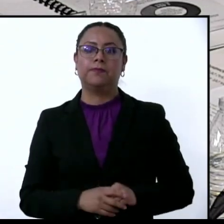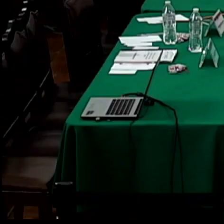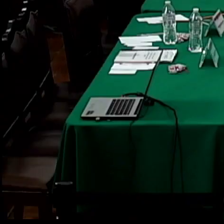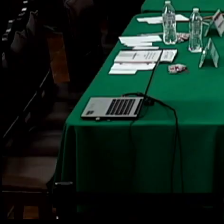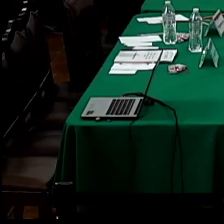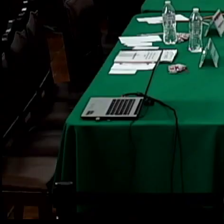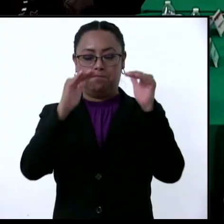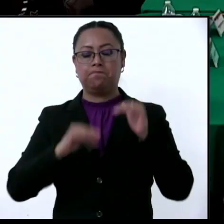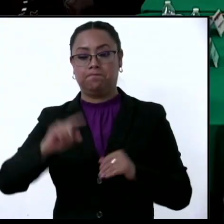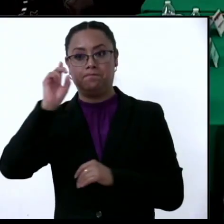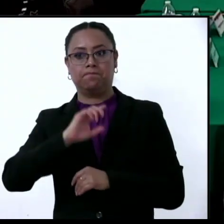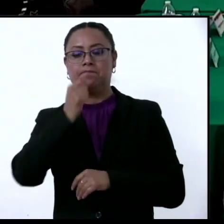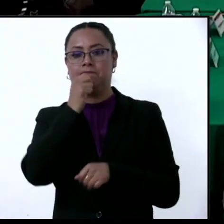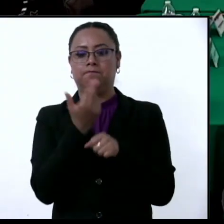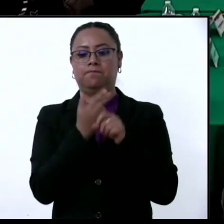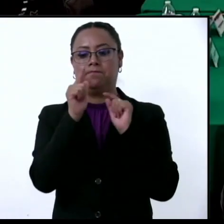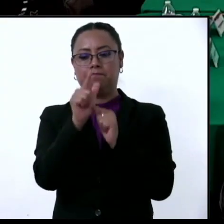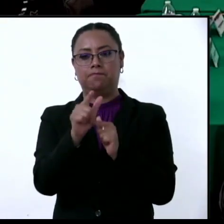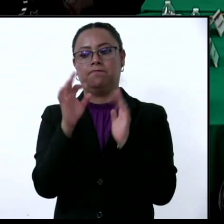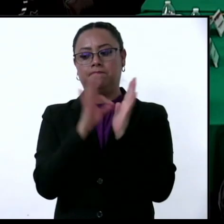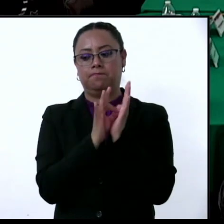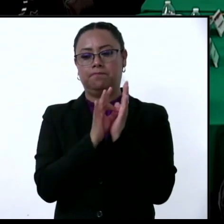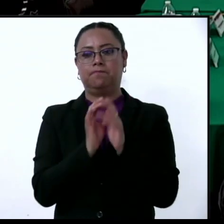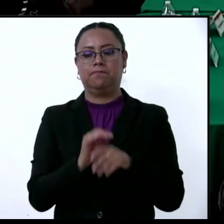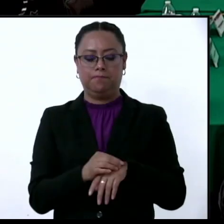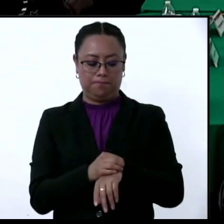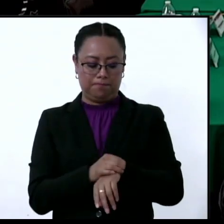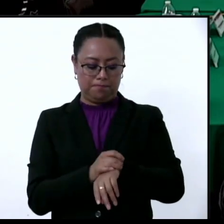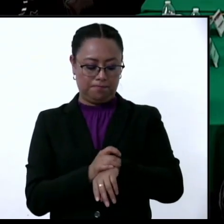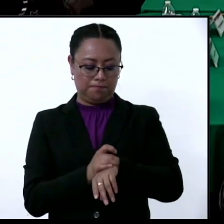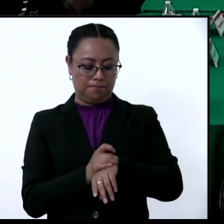secretaria con el siguiente punto del orden del día, por favor.